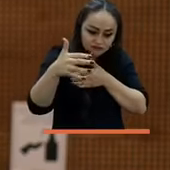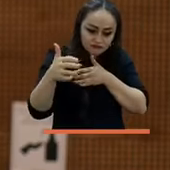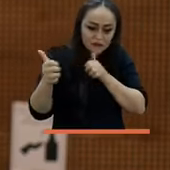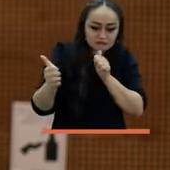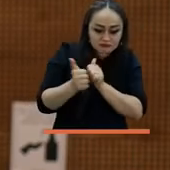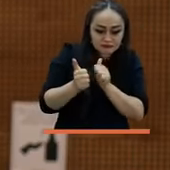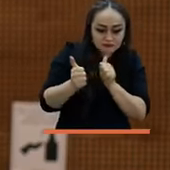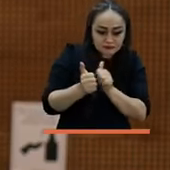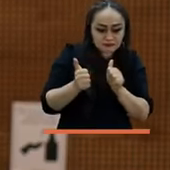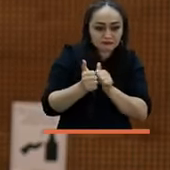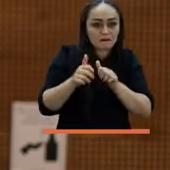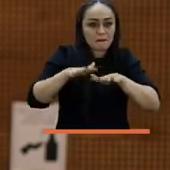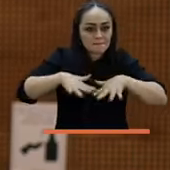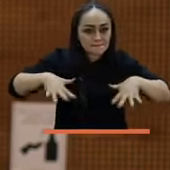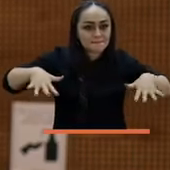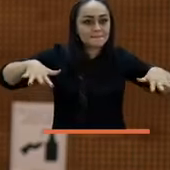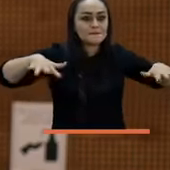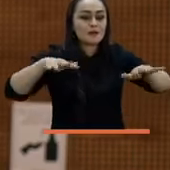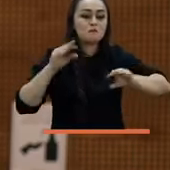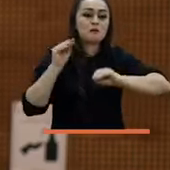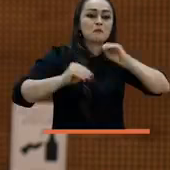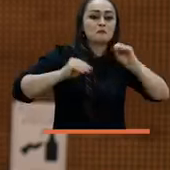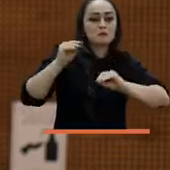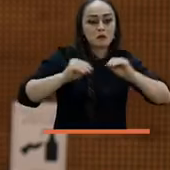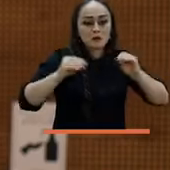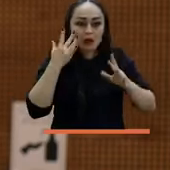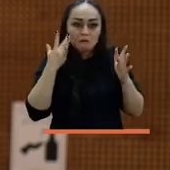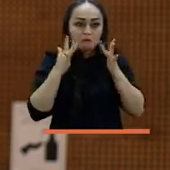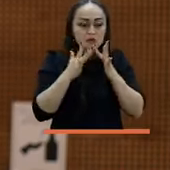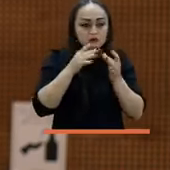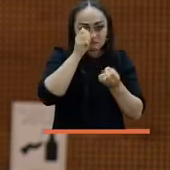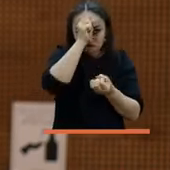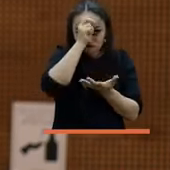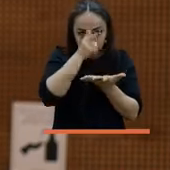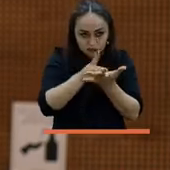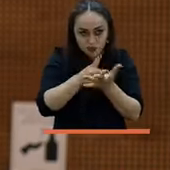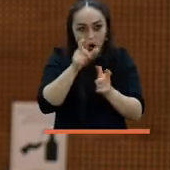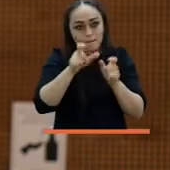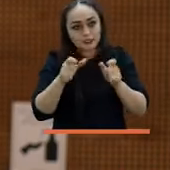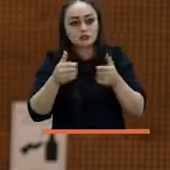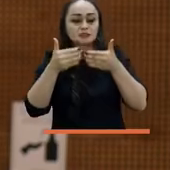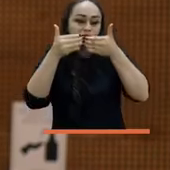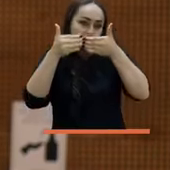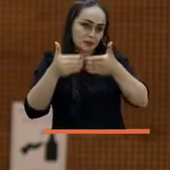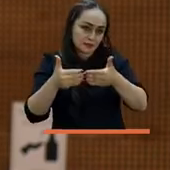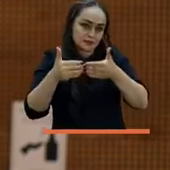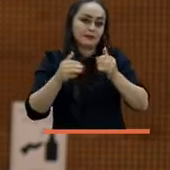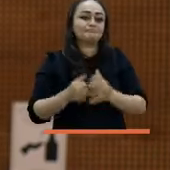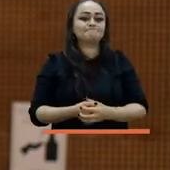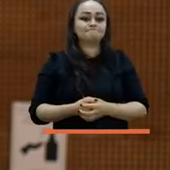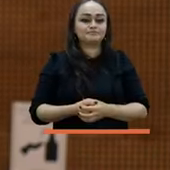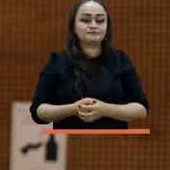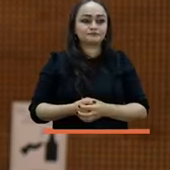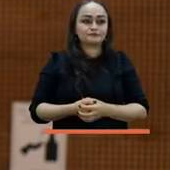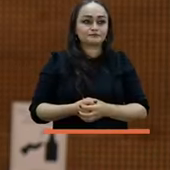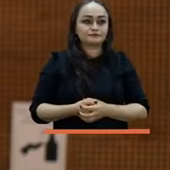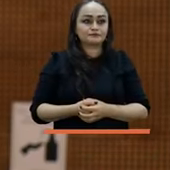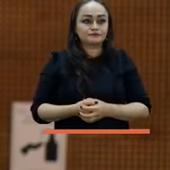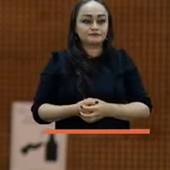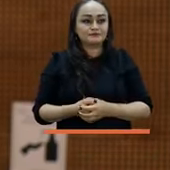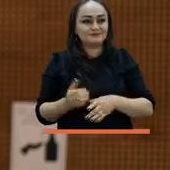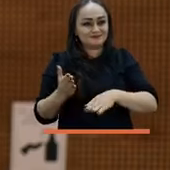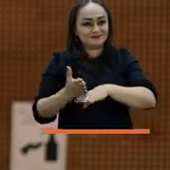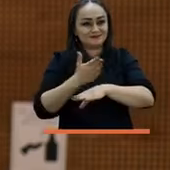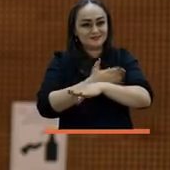para la realización de las funciones de la población diversa o con discapacidad por ejemplo ahorita también